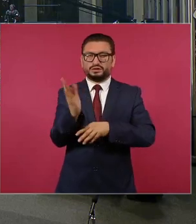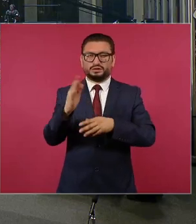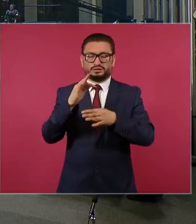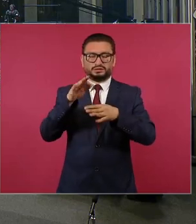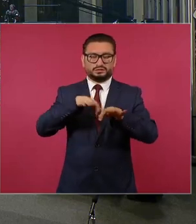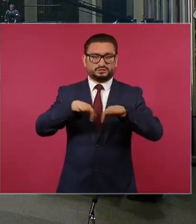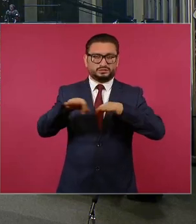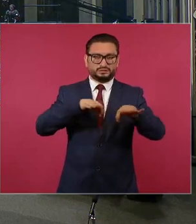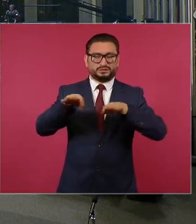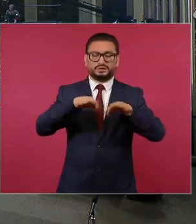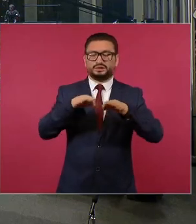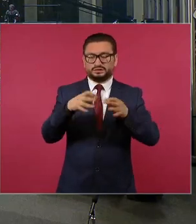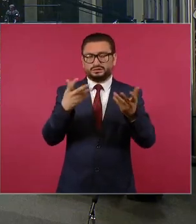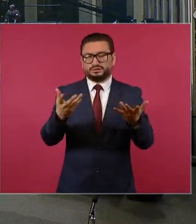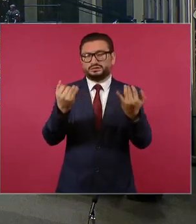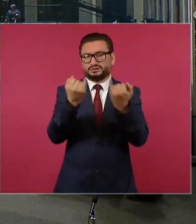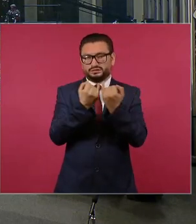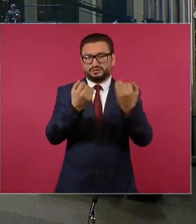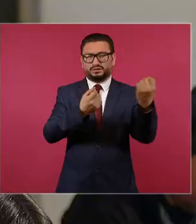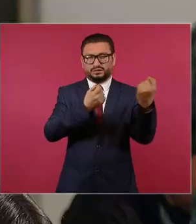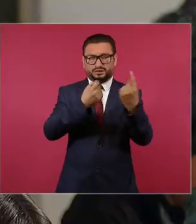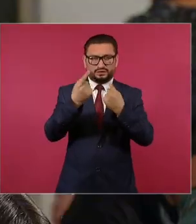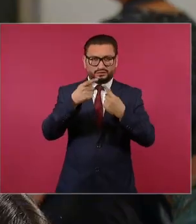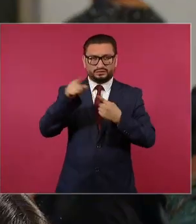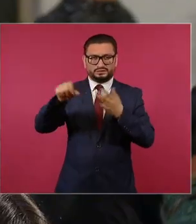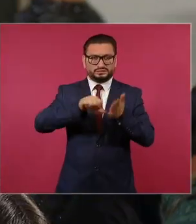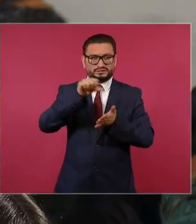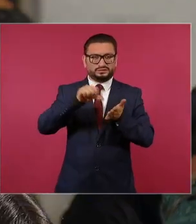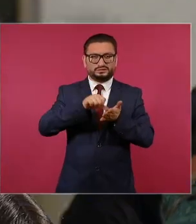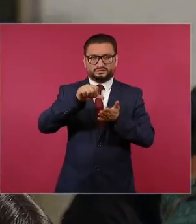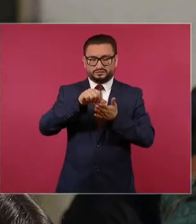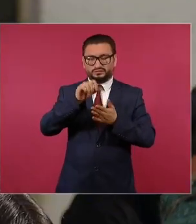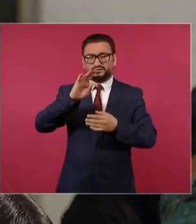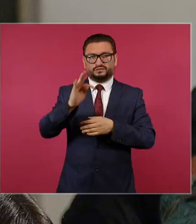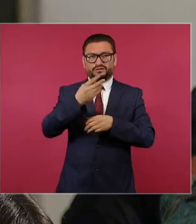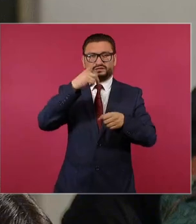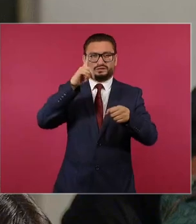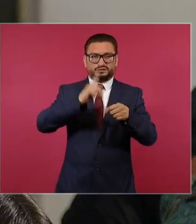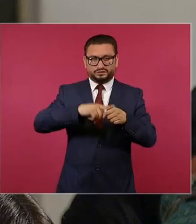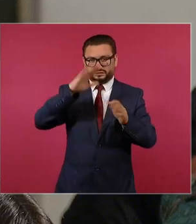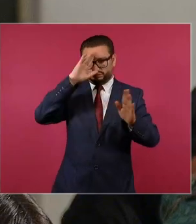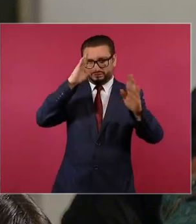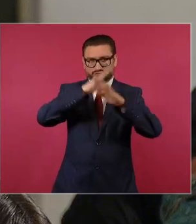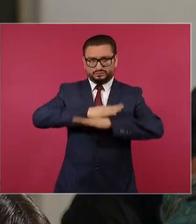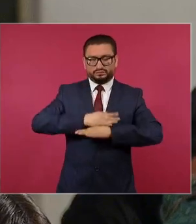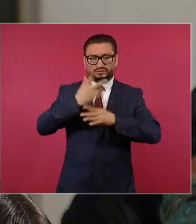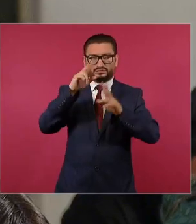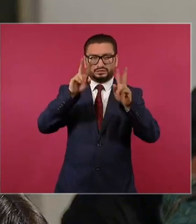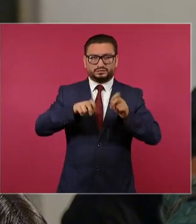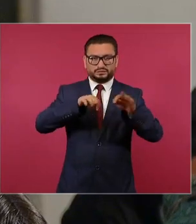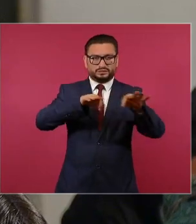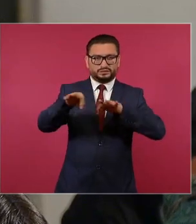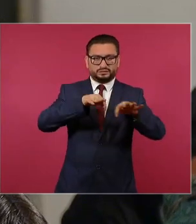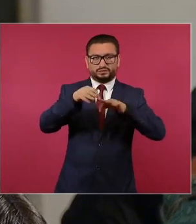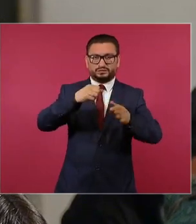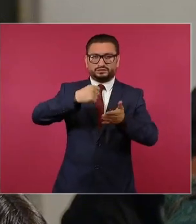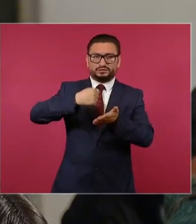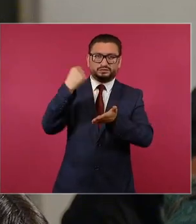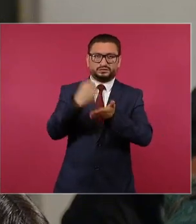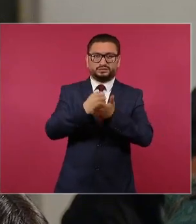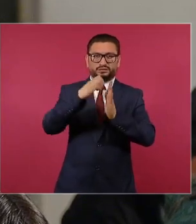trabajadores. Aunado a esto, un Centro Federal de Conciliación y Regularización Laboral aprueba